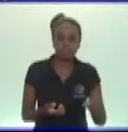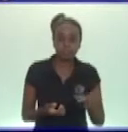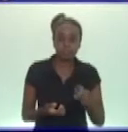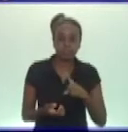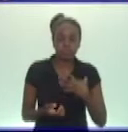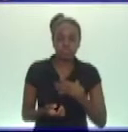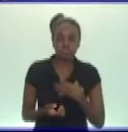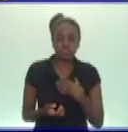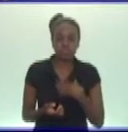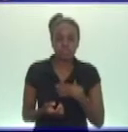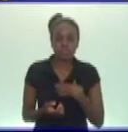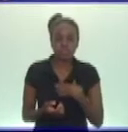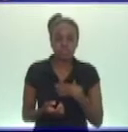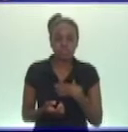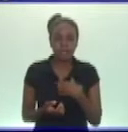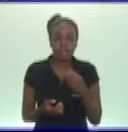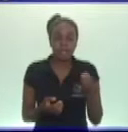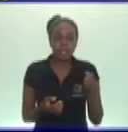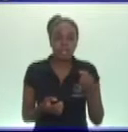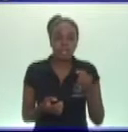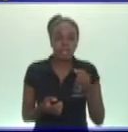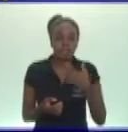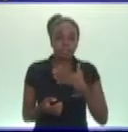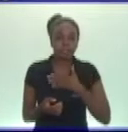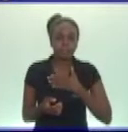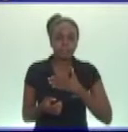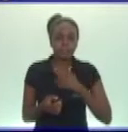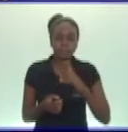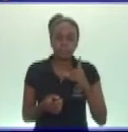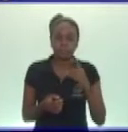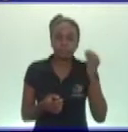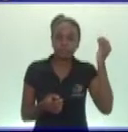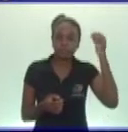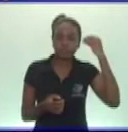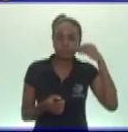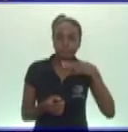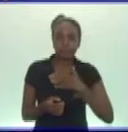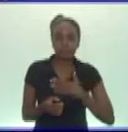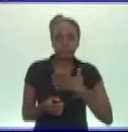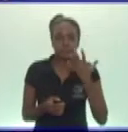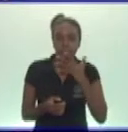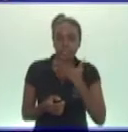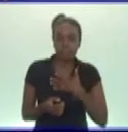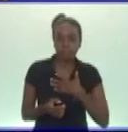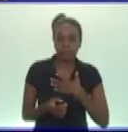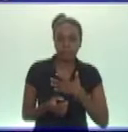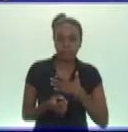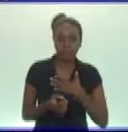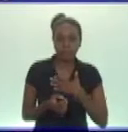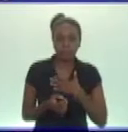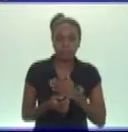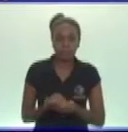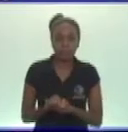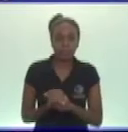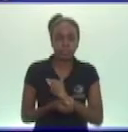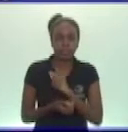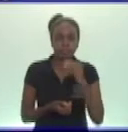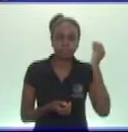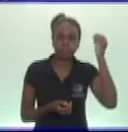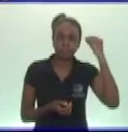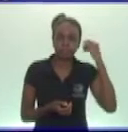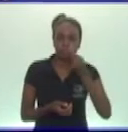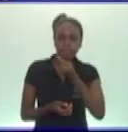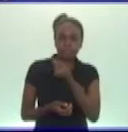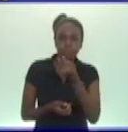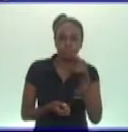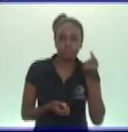sencillamente entra en un proceso de deshumanización, de no reconocerse como humano. Y esto ha ocurrido, saben ustedes, con cada uno